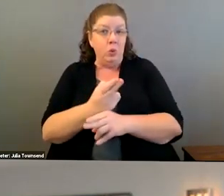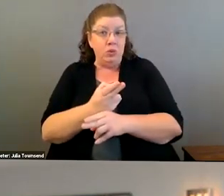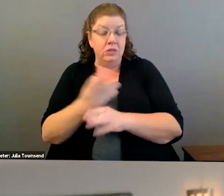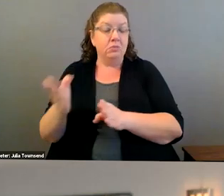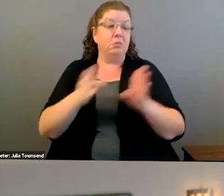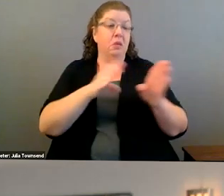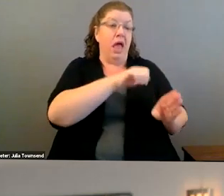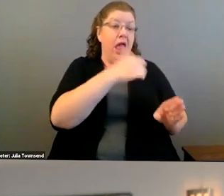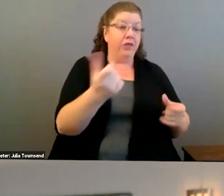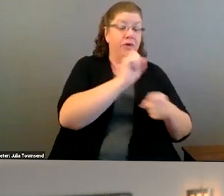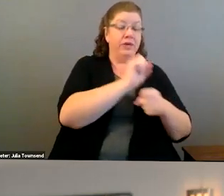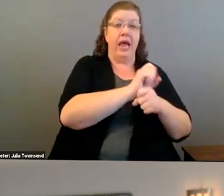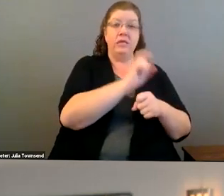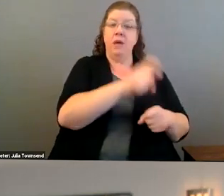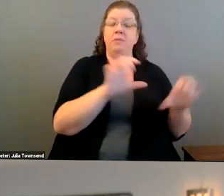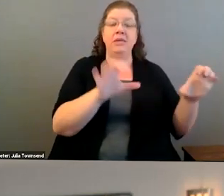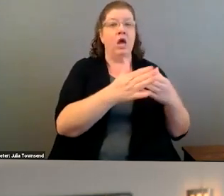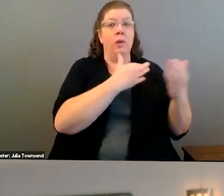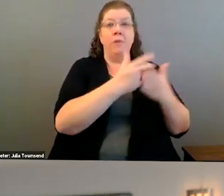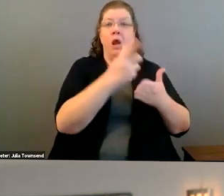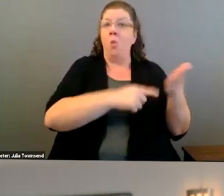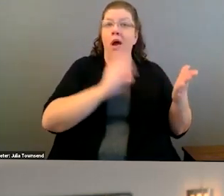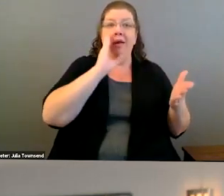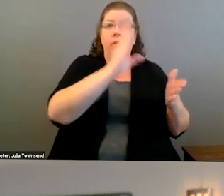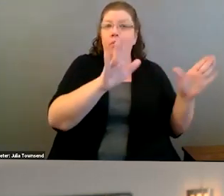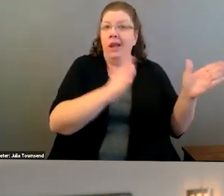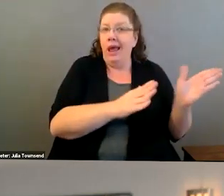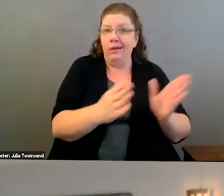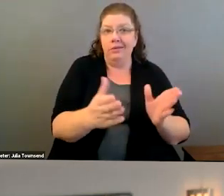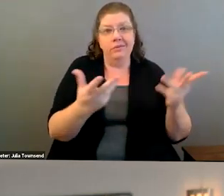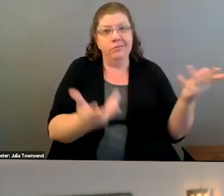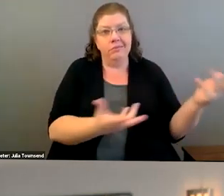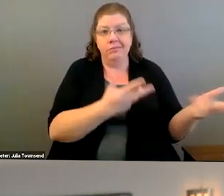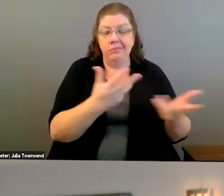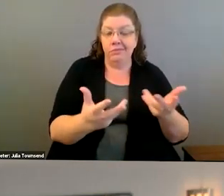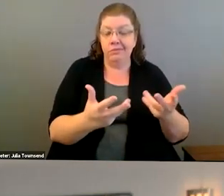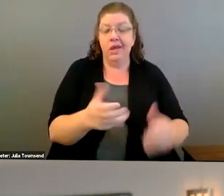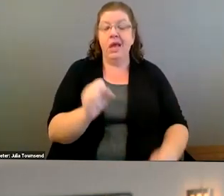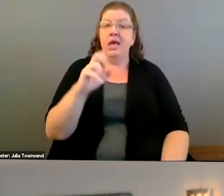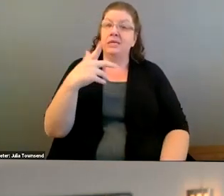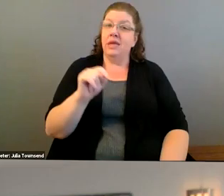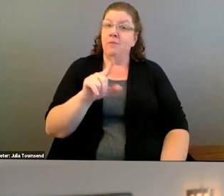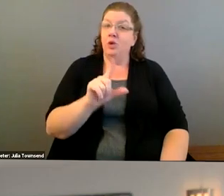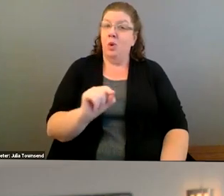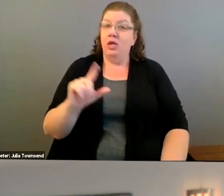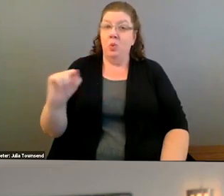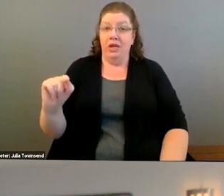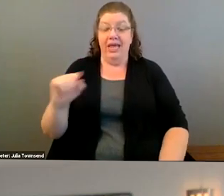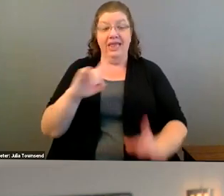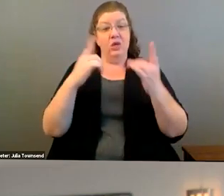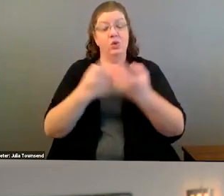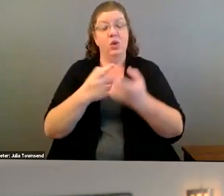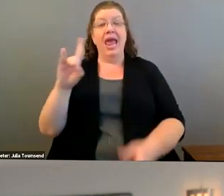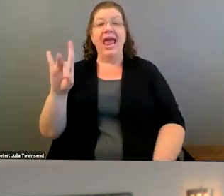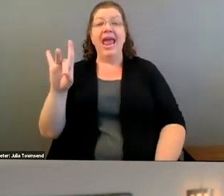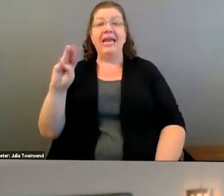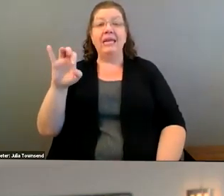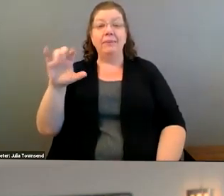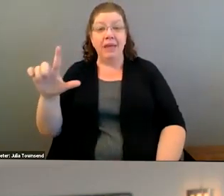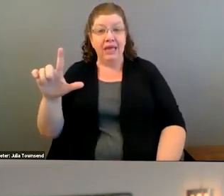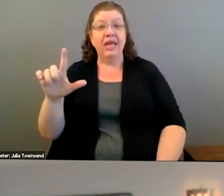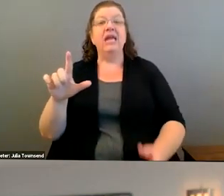específicos y algunas otras que tienen que atender sin importar cuáles son los planes futuros y a septiembre el 2020 el distrito tenía casi 8 millones en